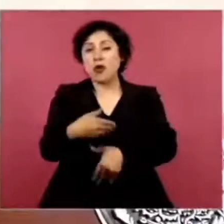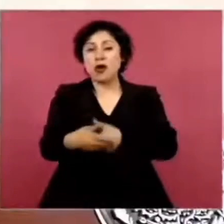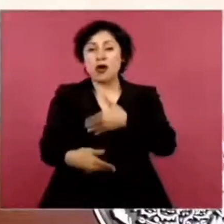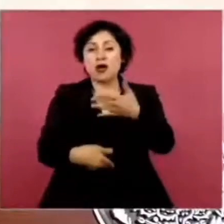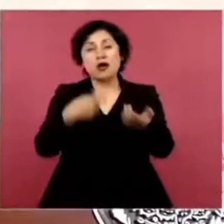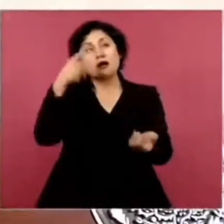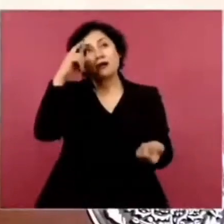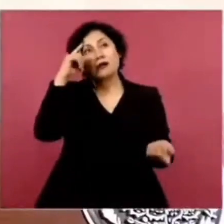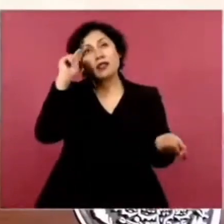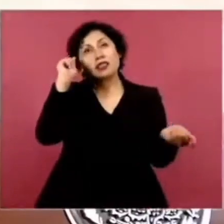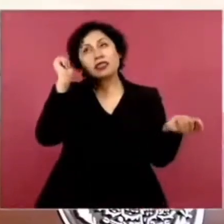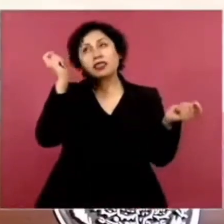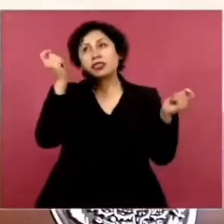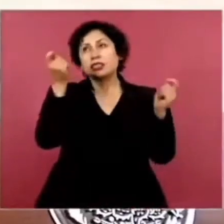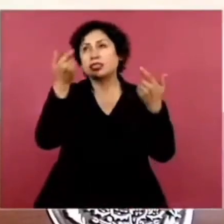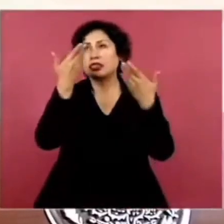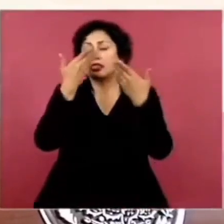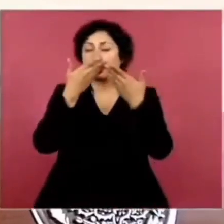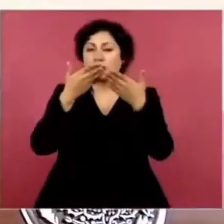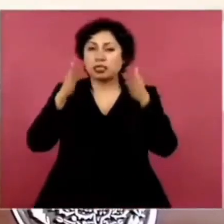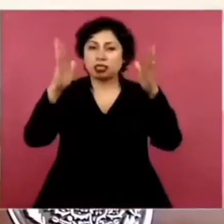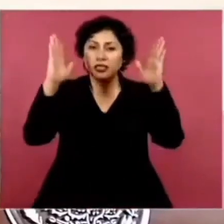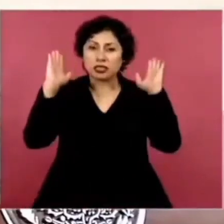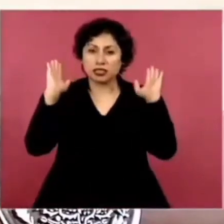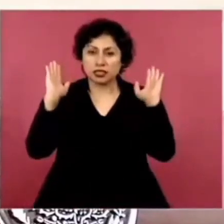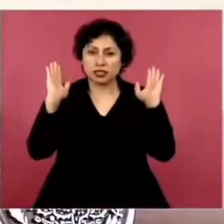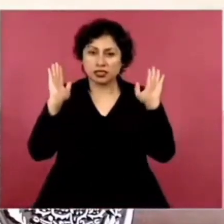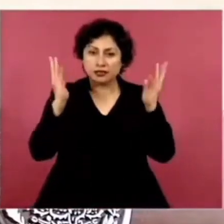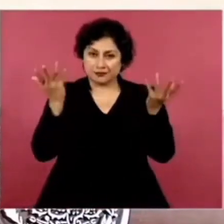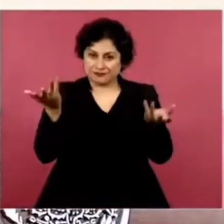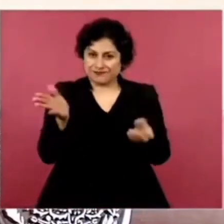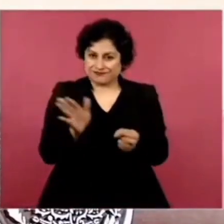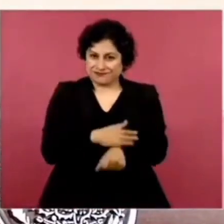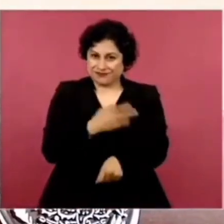sin democracia en México.